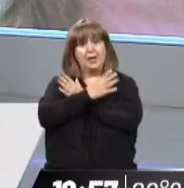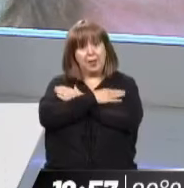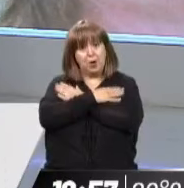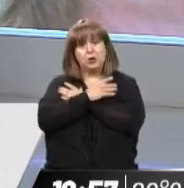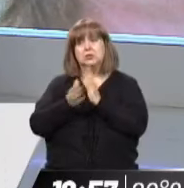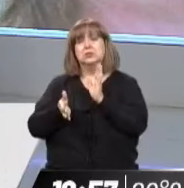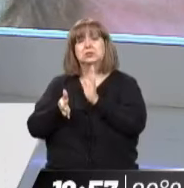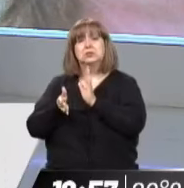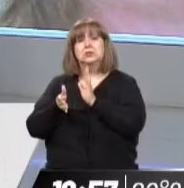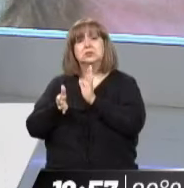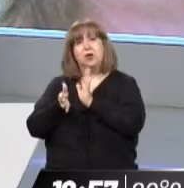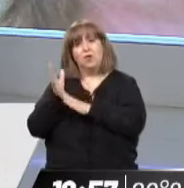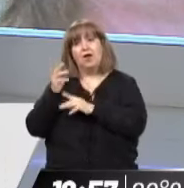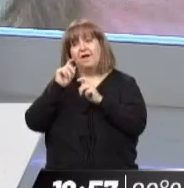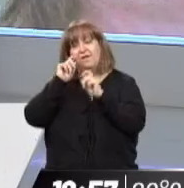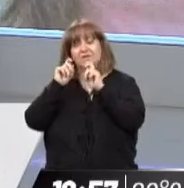Messi.